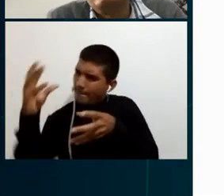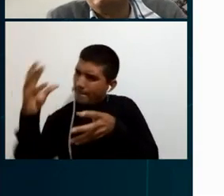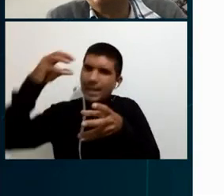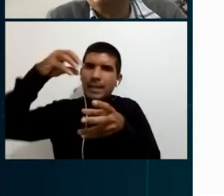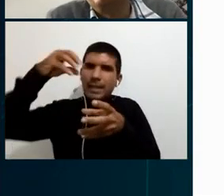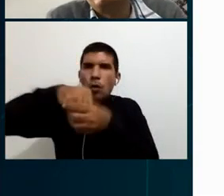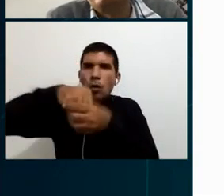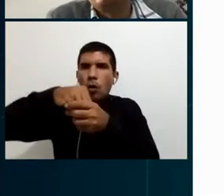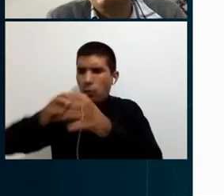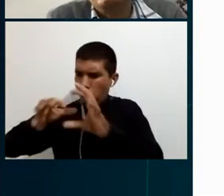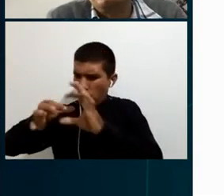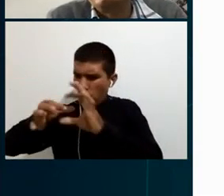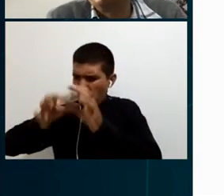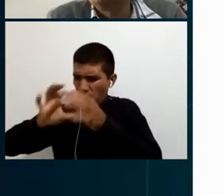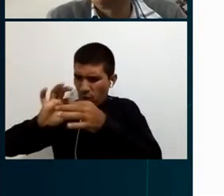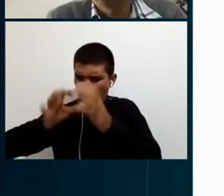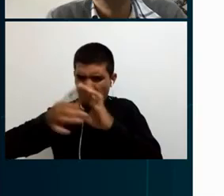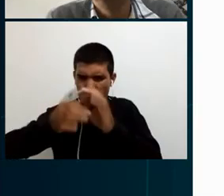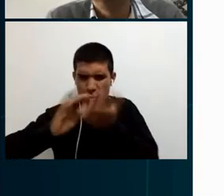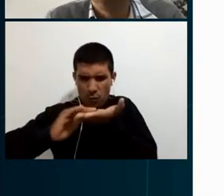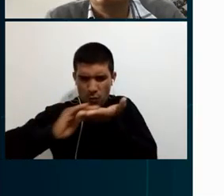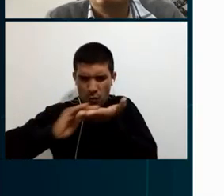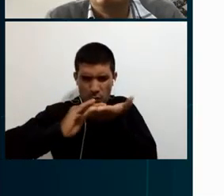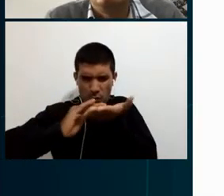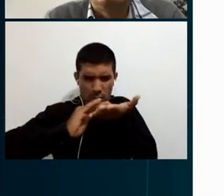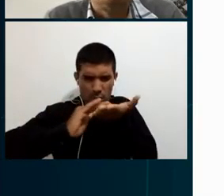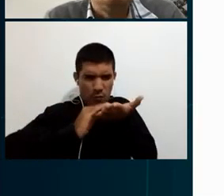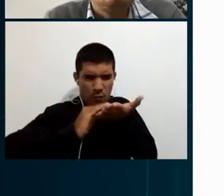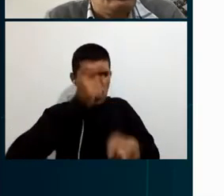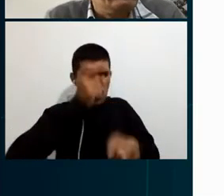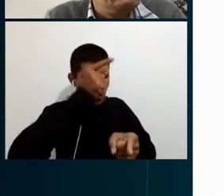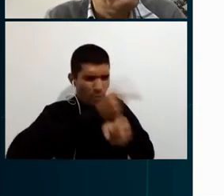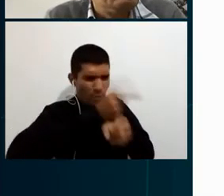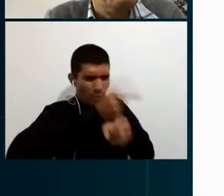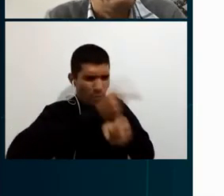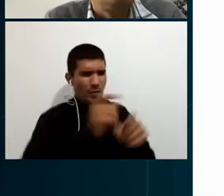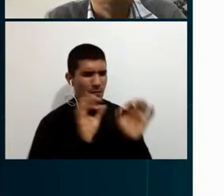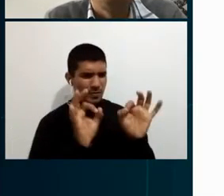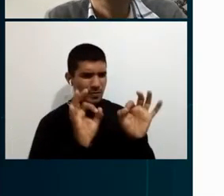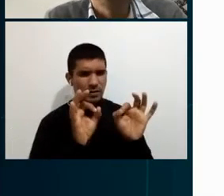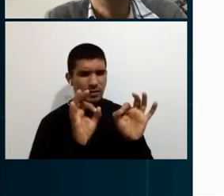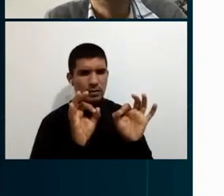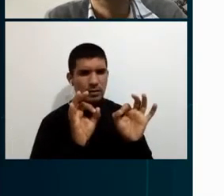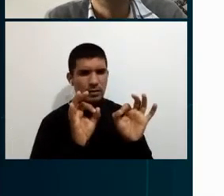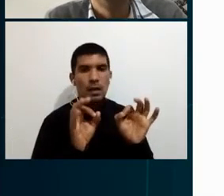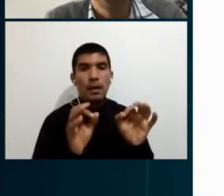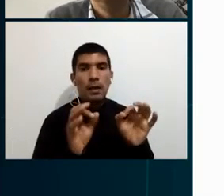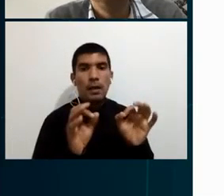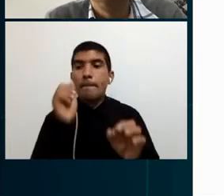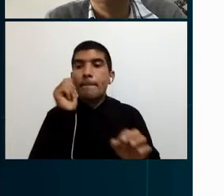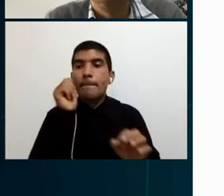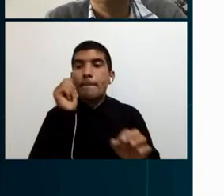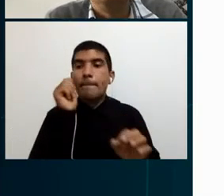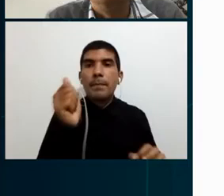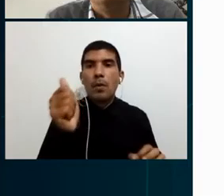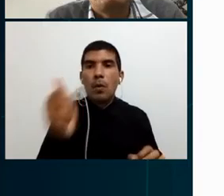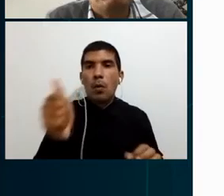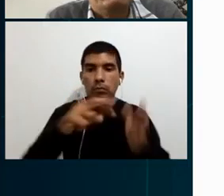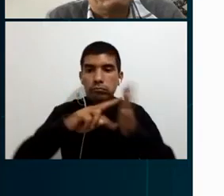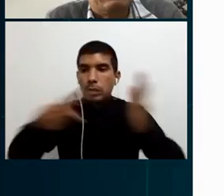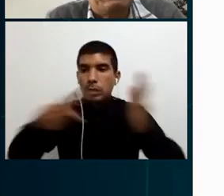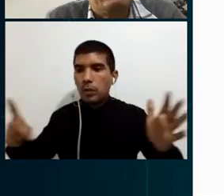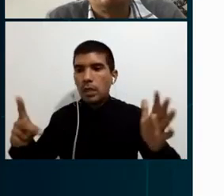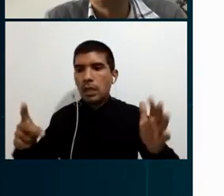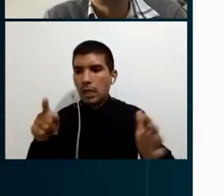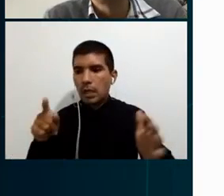incompletos o por el contrario, crear unas cuadrillas para que se valide esa información, y